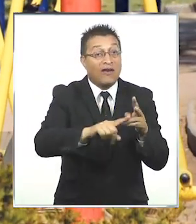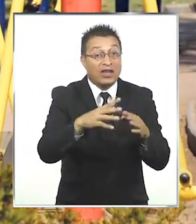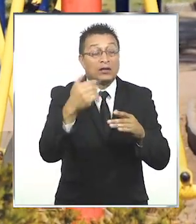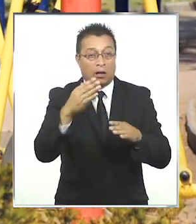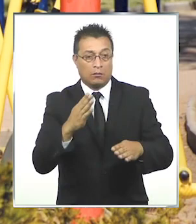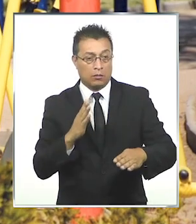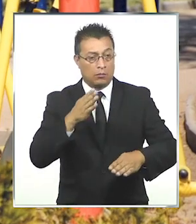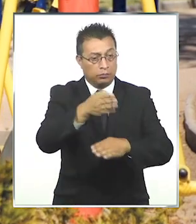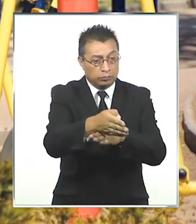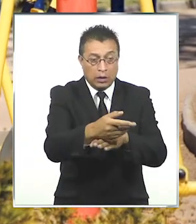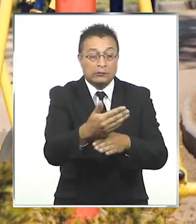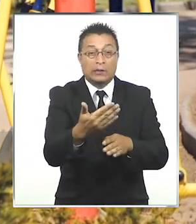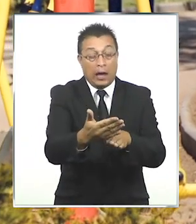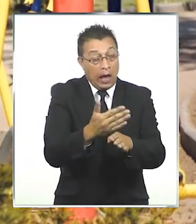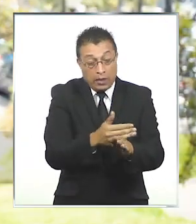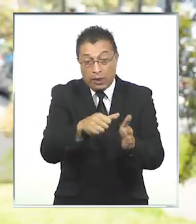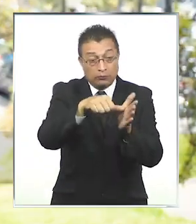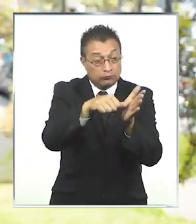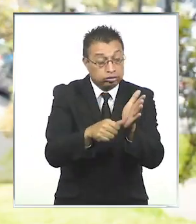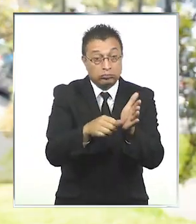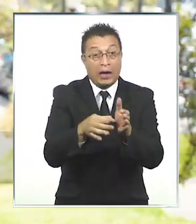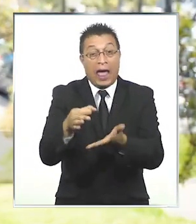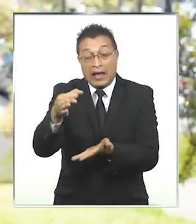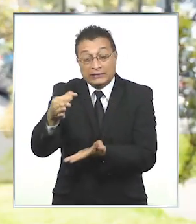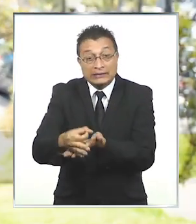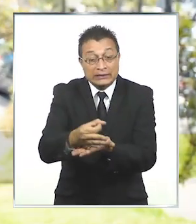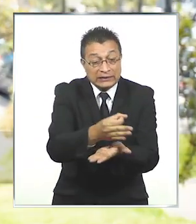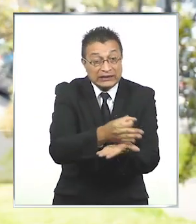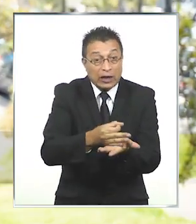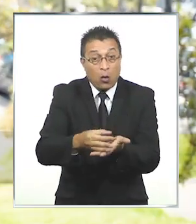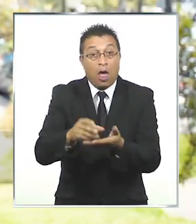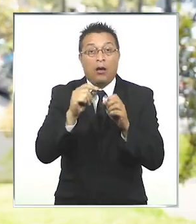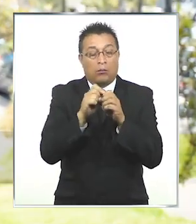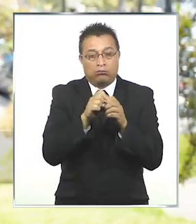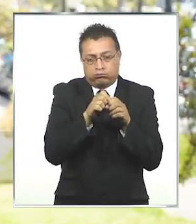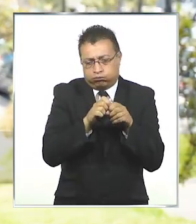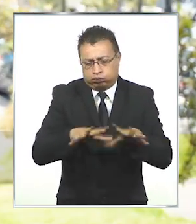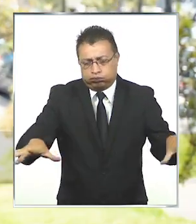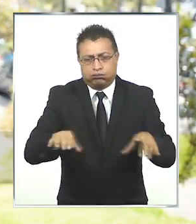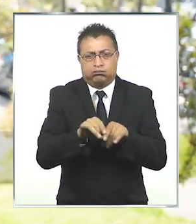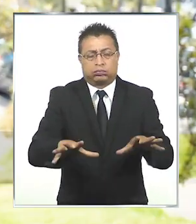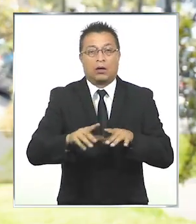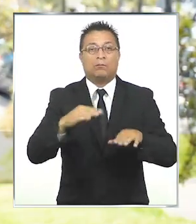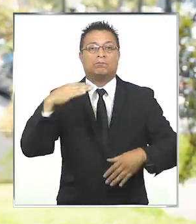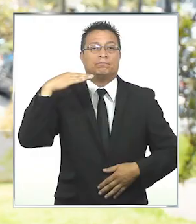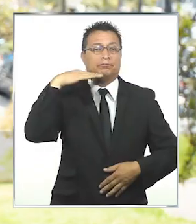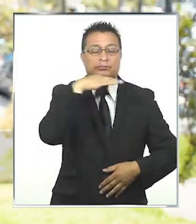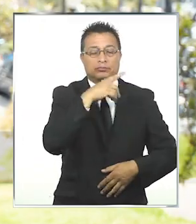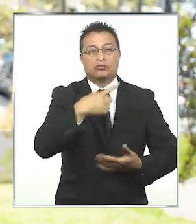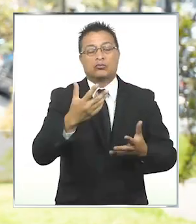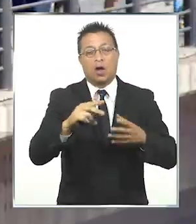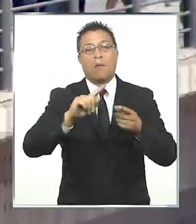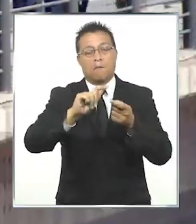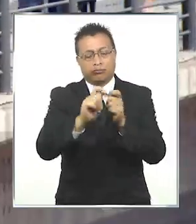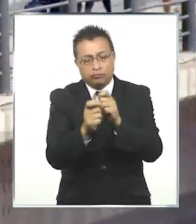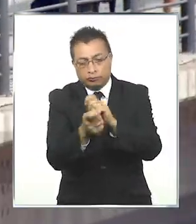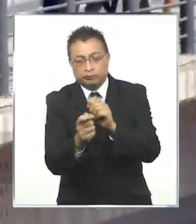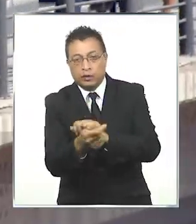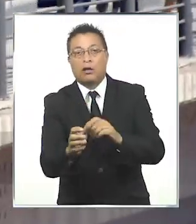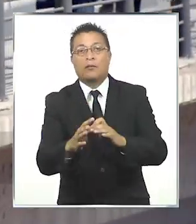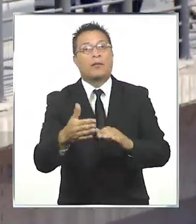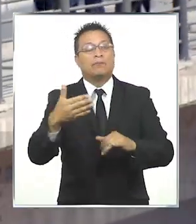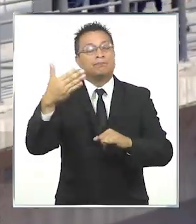que muchas veces, aunque uno llegue temprano con la cirugía, las células tumorales de este cáncer se arrancan precozmente y